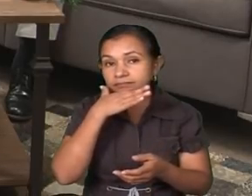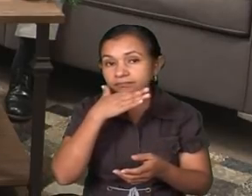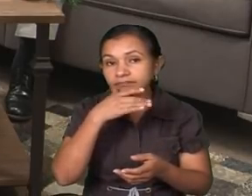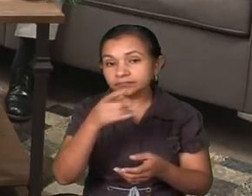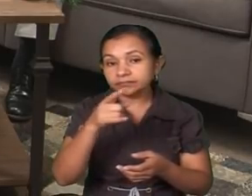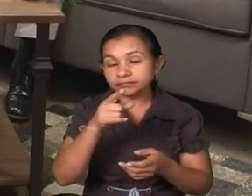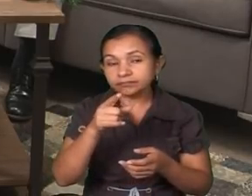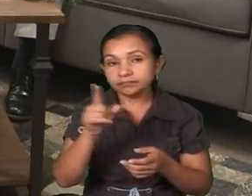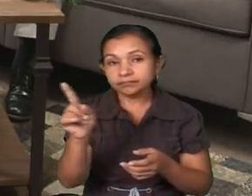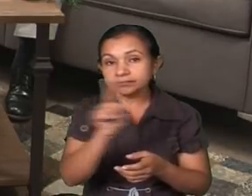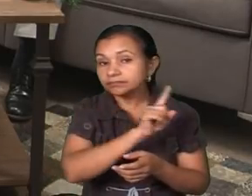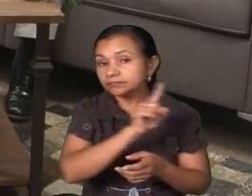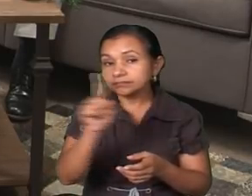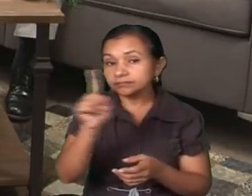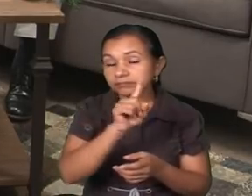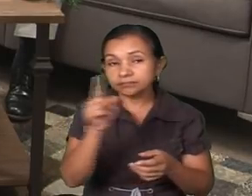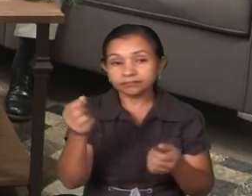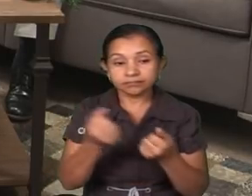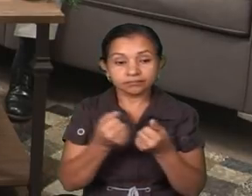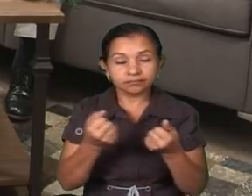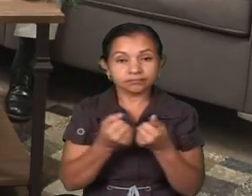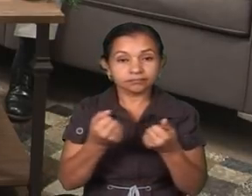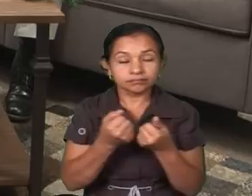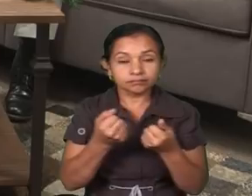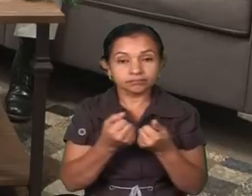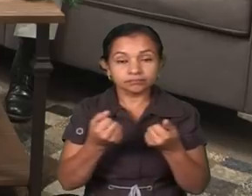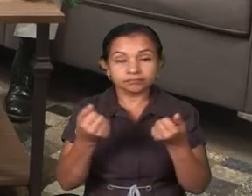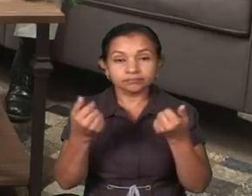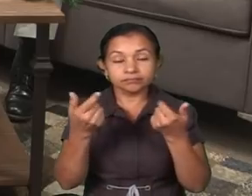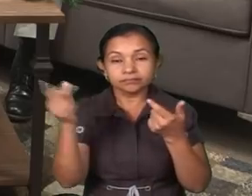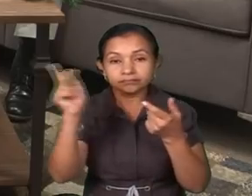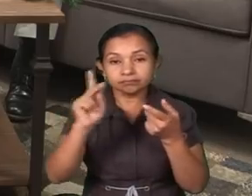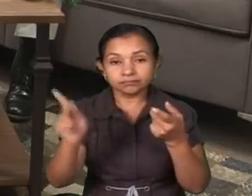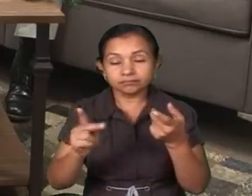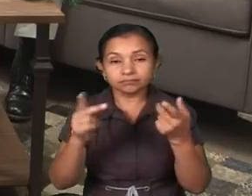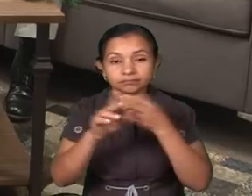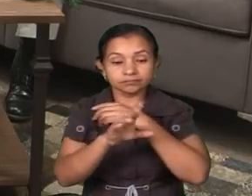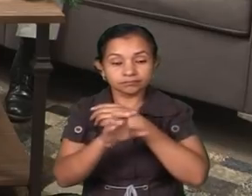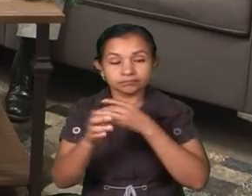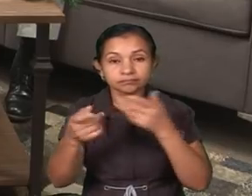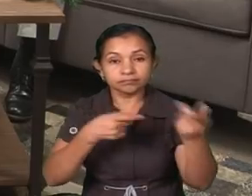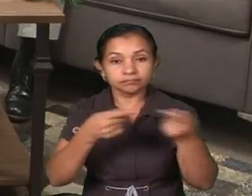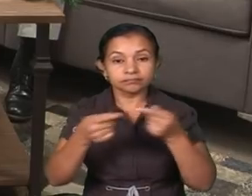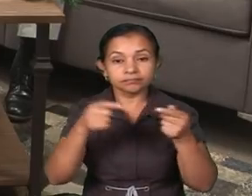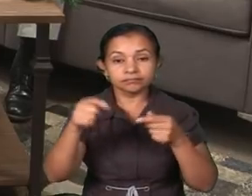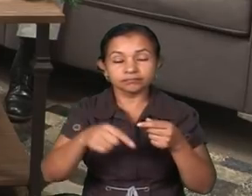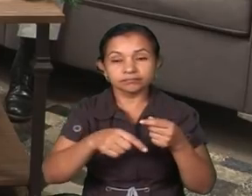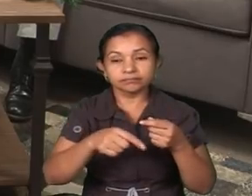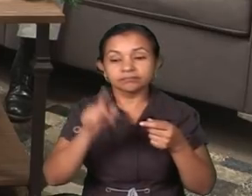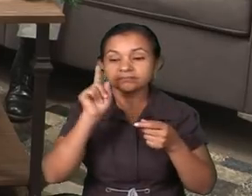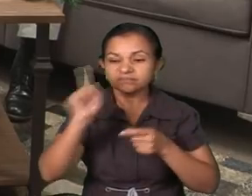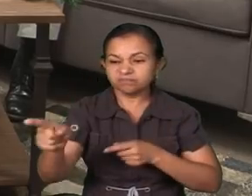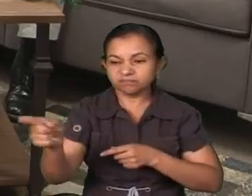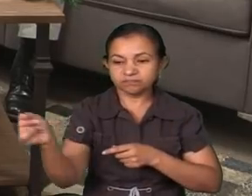mandó para que ya no siguiera peleando contra el vicio, la corrupción, la prostitución. Entonces lo mandó a San Juan del